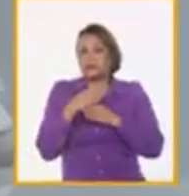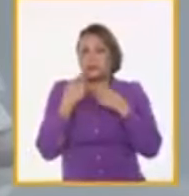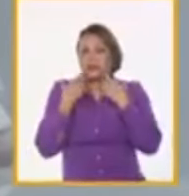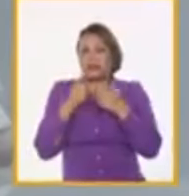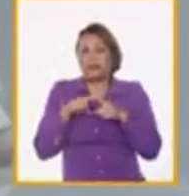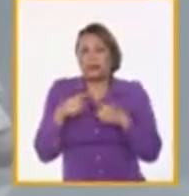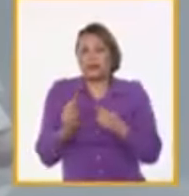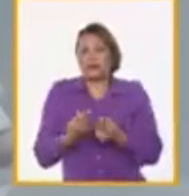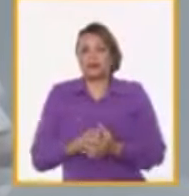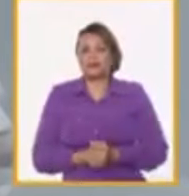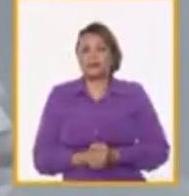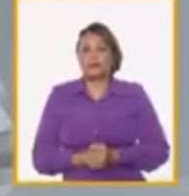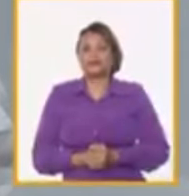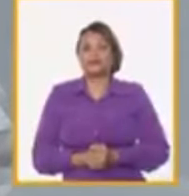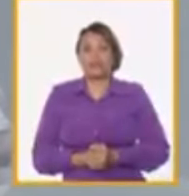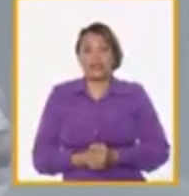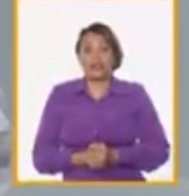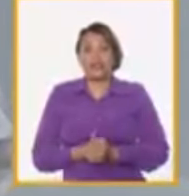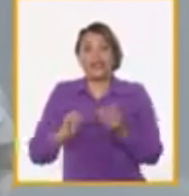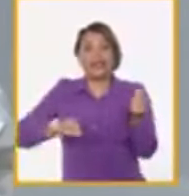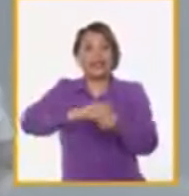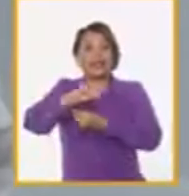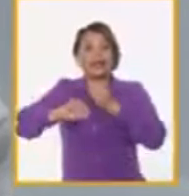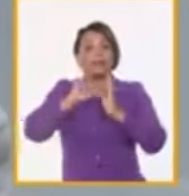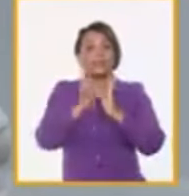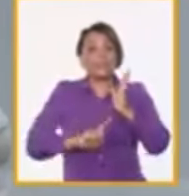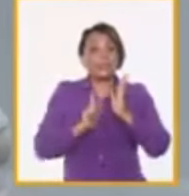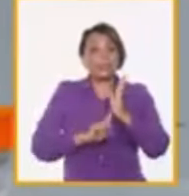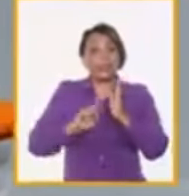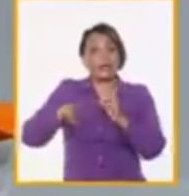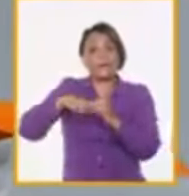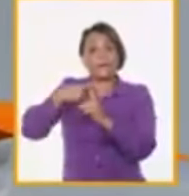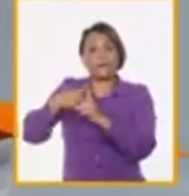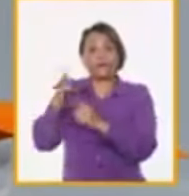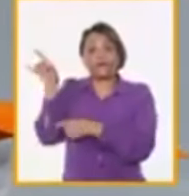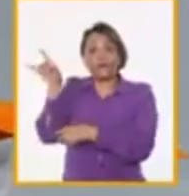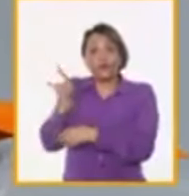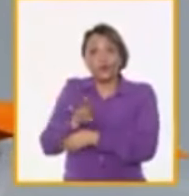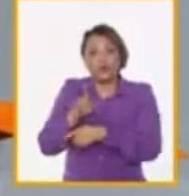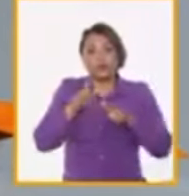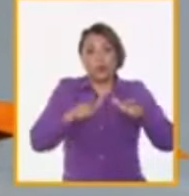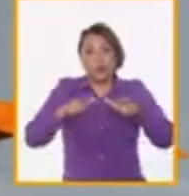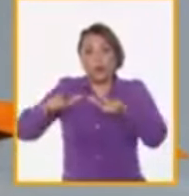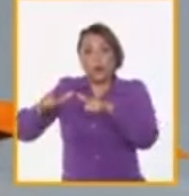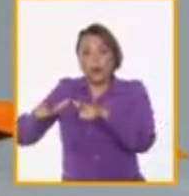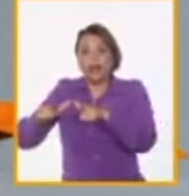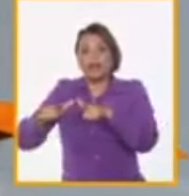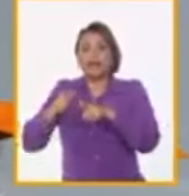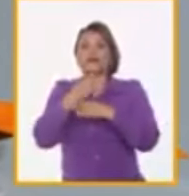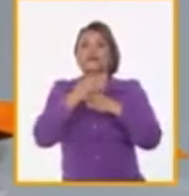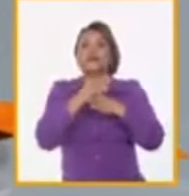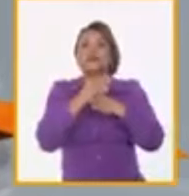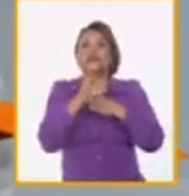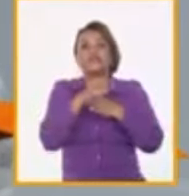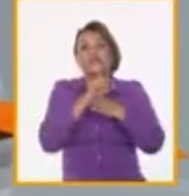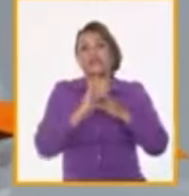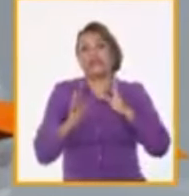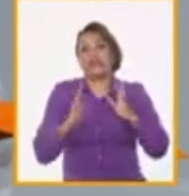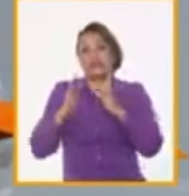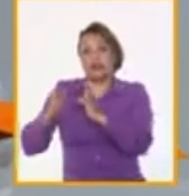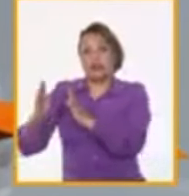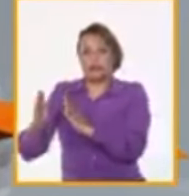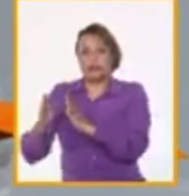Sí, Randy, el cambio de la matriz energética nosotros lo hemos estructurado en varias etapas. En esta primera etapa